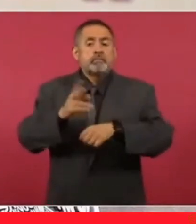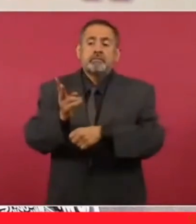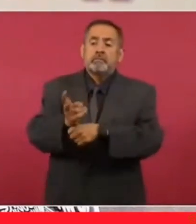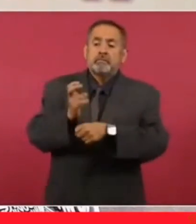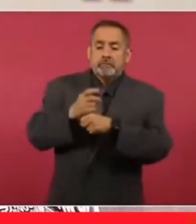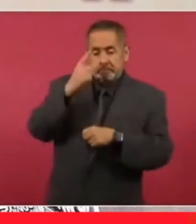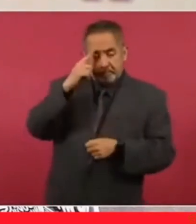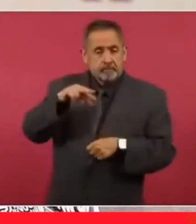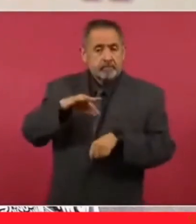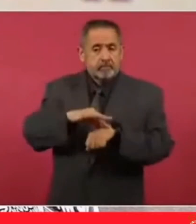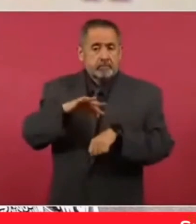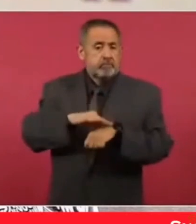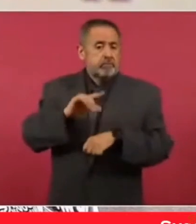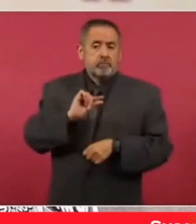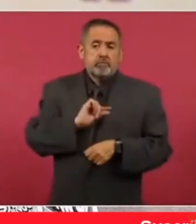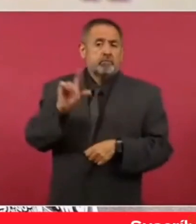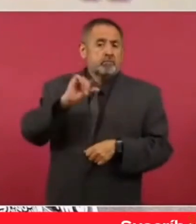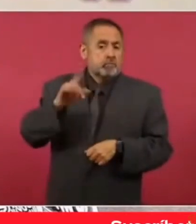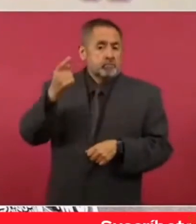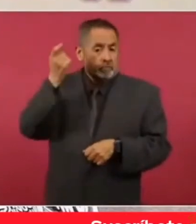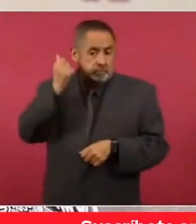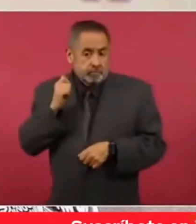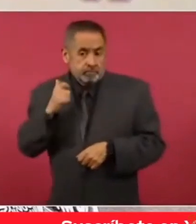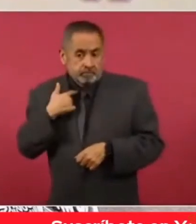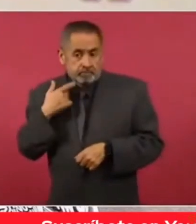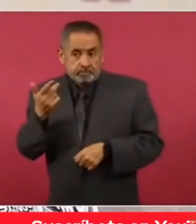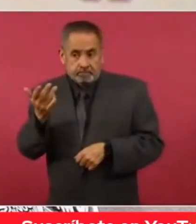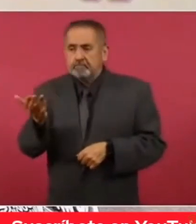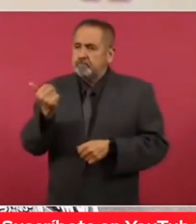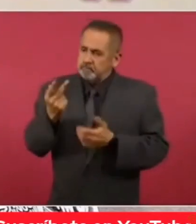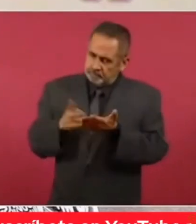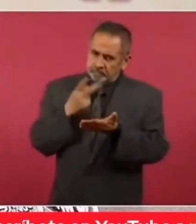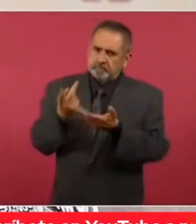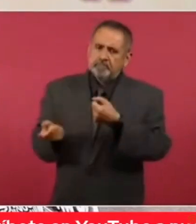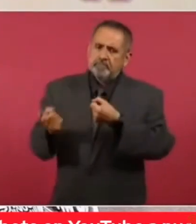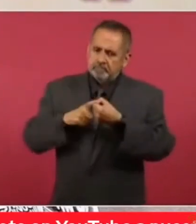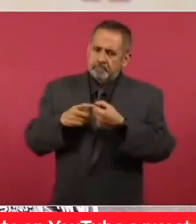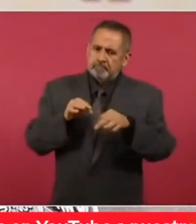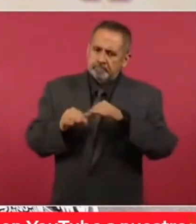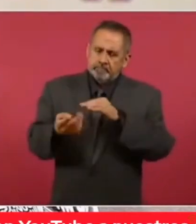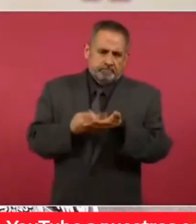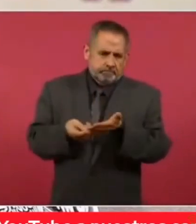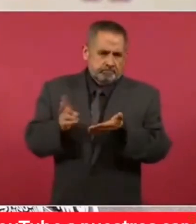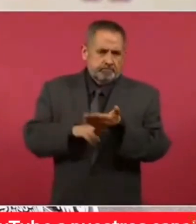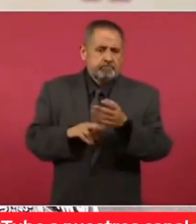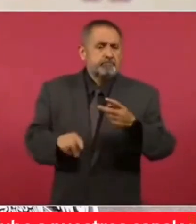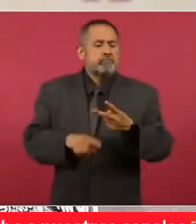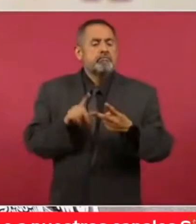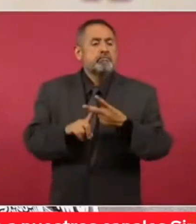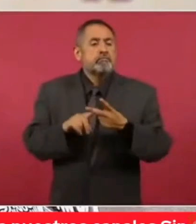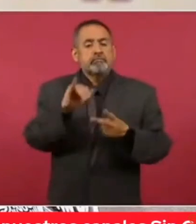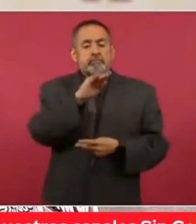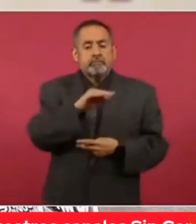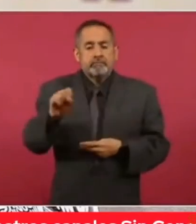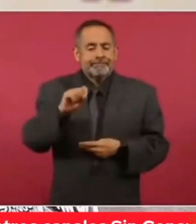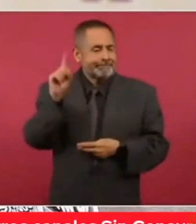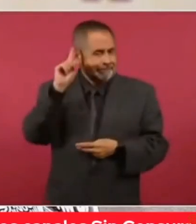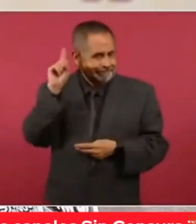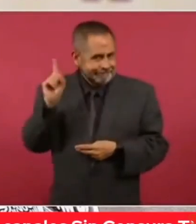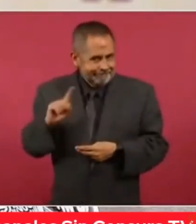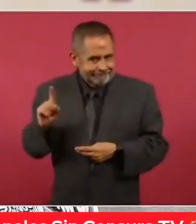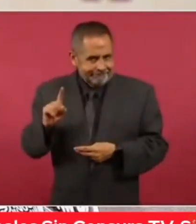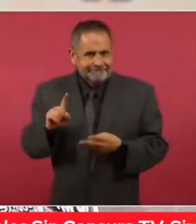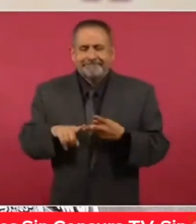médicos especialistas jubilados, la implementación del modelo IMSS Bienestar en Zacatecas y en San Luis